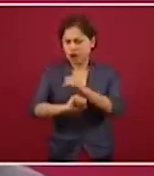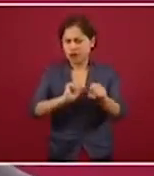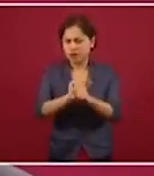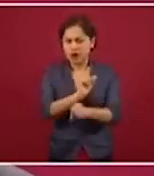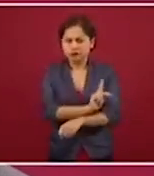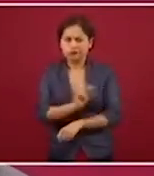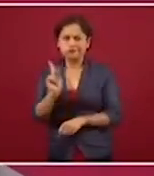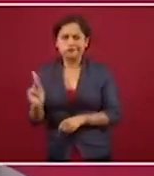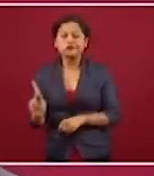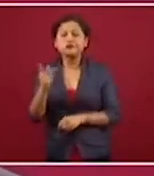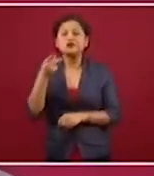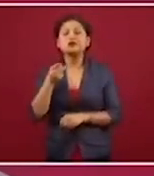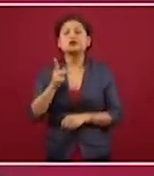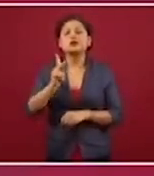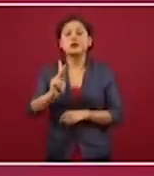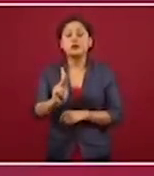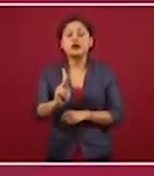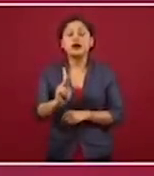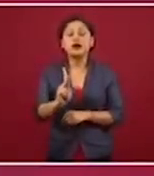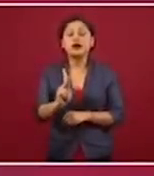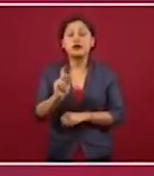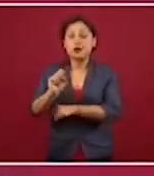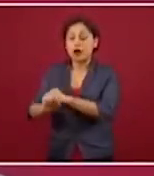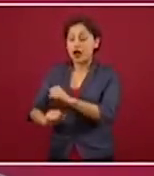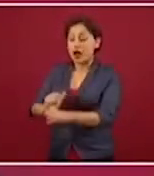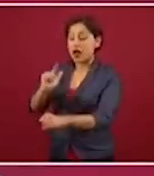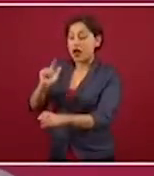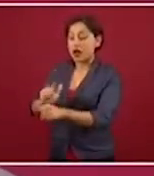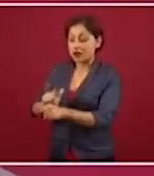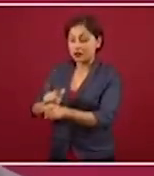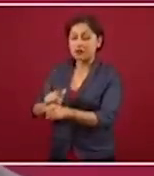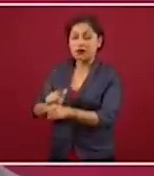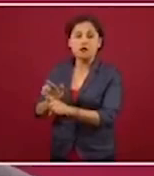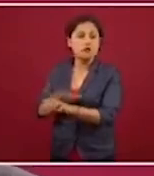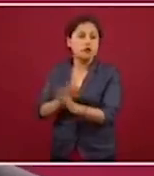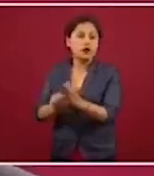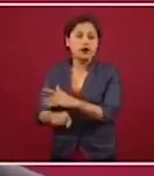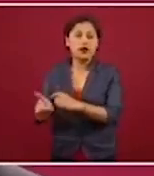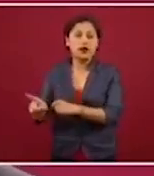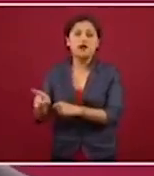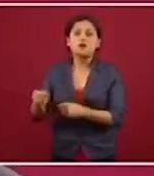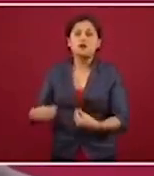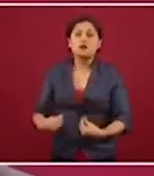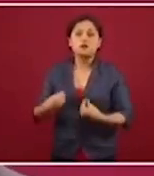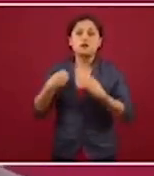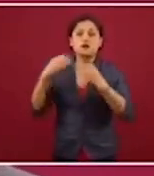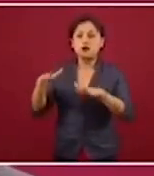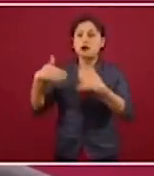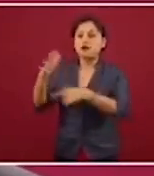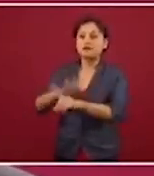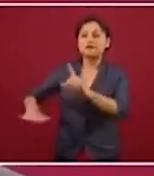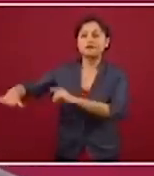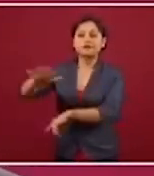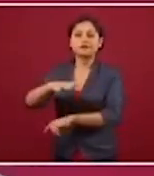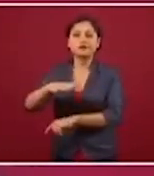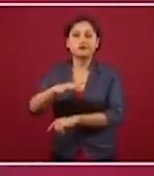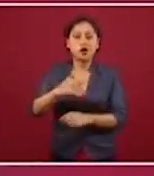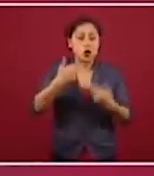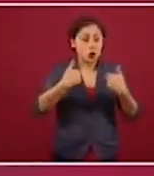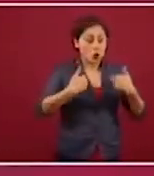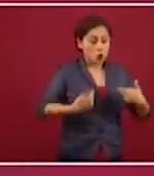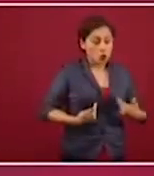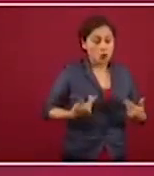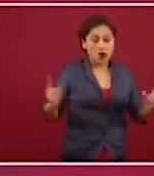de proximidad entre animales sobre todo las especies silvestres y los humanos ciertamente es un mecanismo que